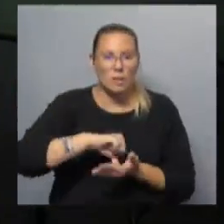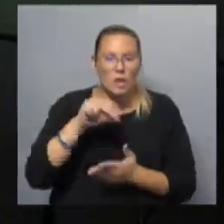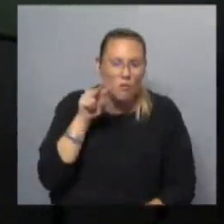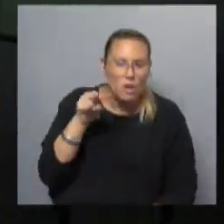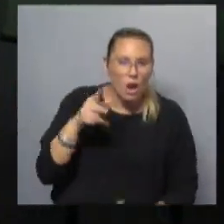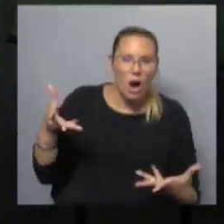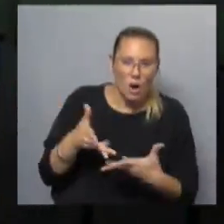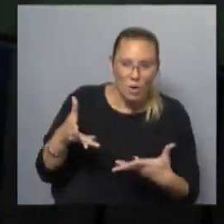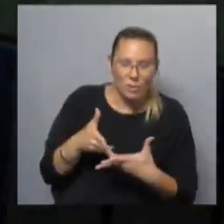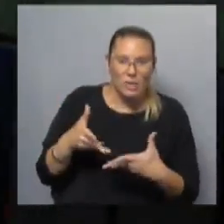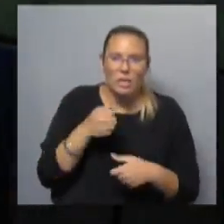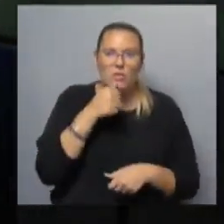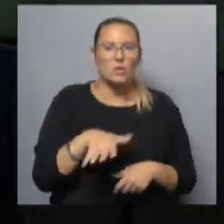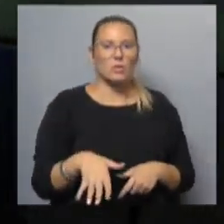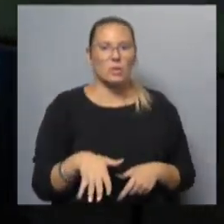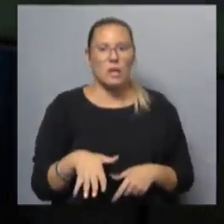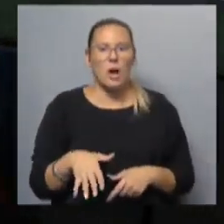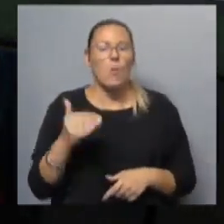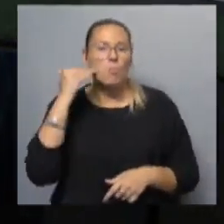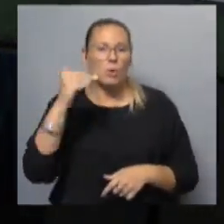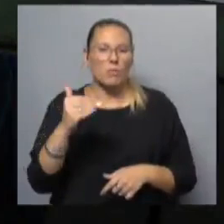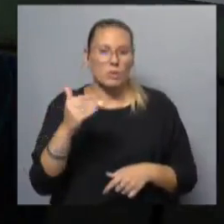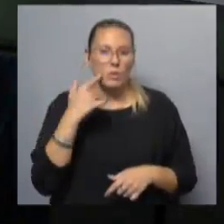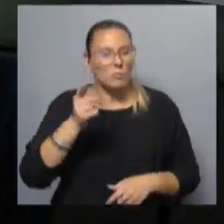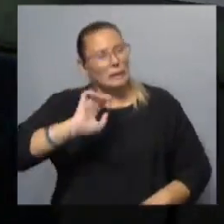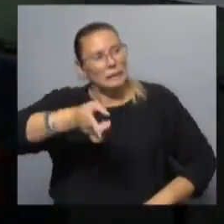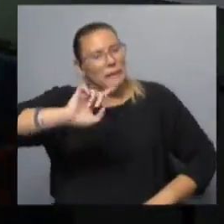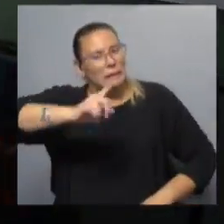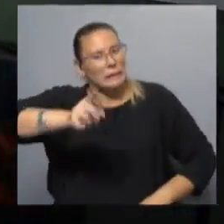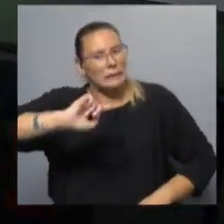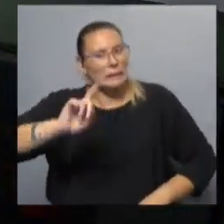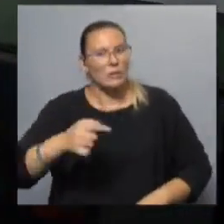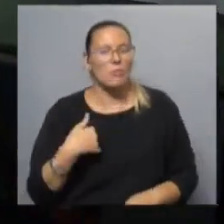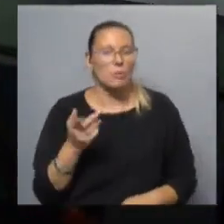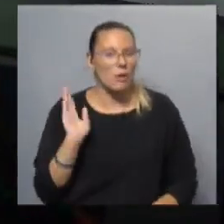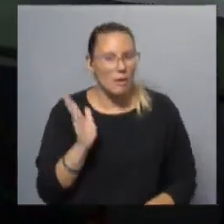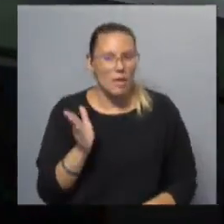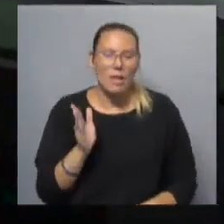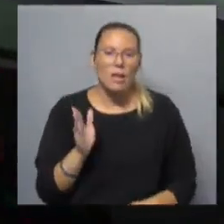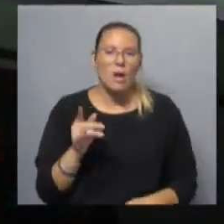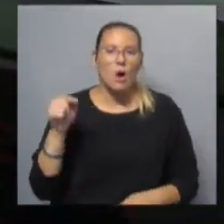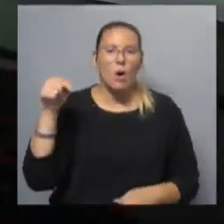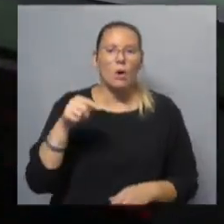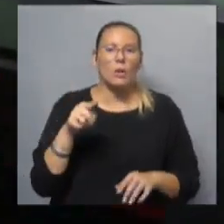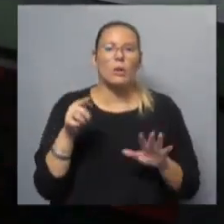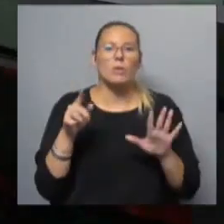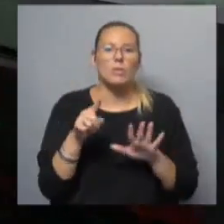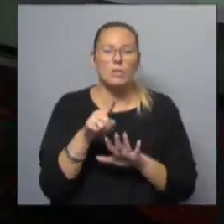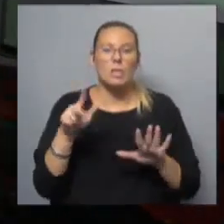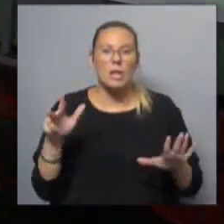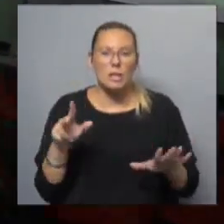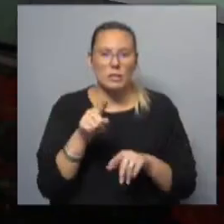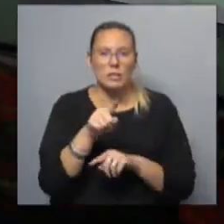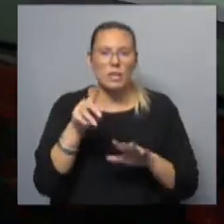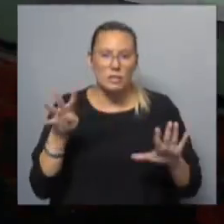Una gran estrella de la historia. Un gran profesor, mira, me hace así como que me quiere matar. Porque bueno, hoy 19 de abril, a pesar de que